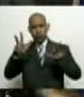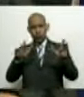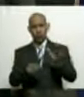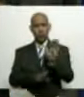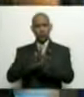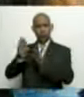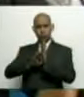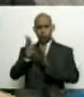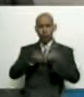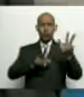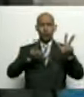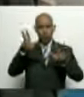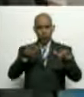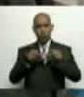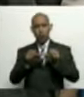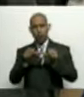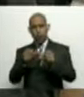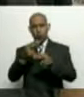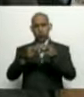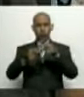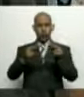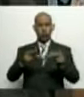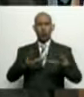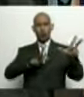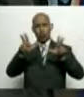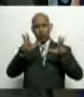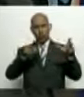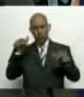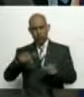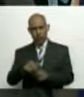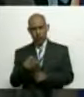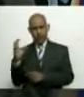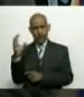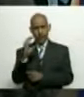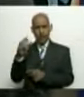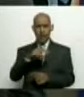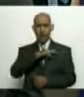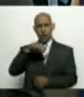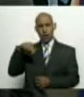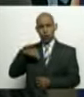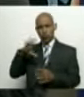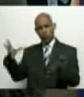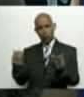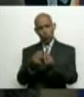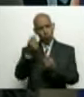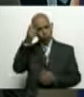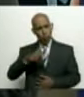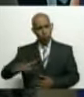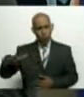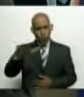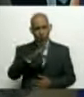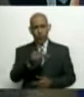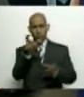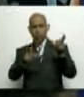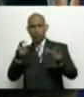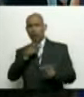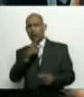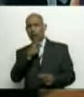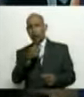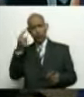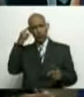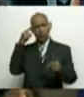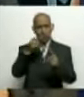el turismo y seguir en la construcción del turismo, nosotros tenemos a nuestro pueblo emprendedor que está